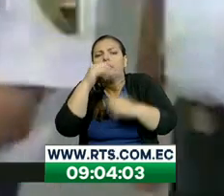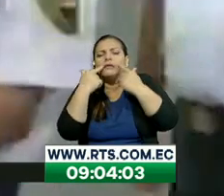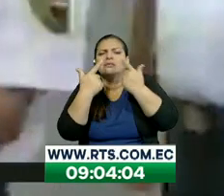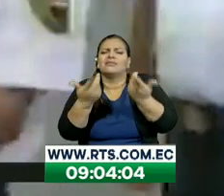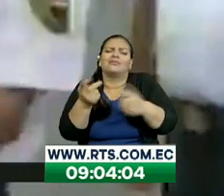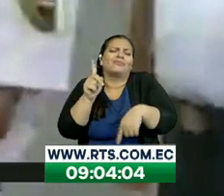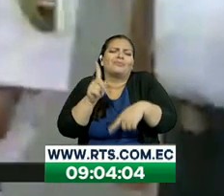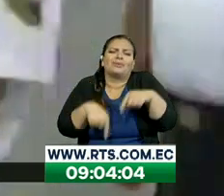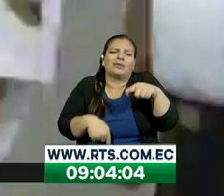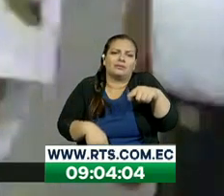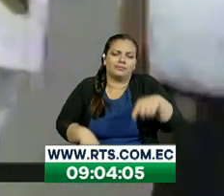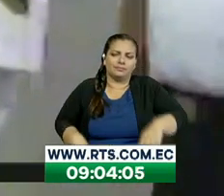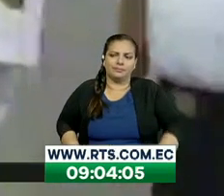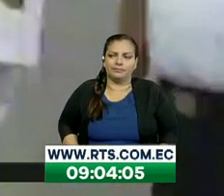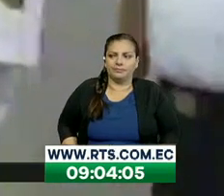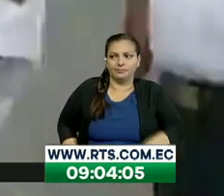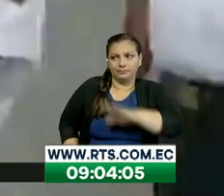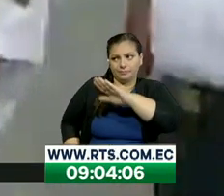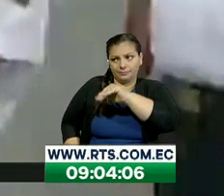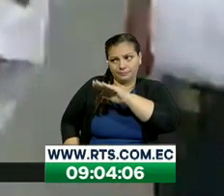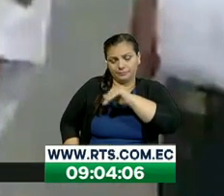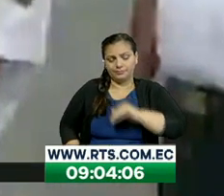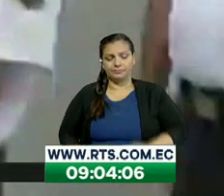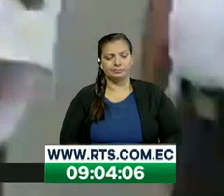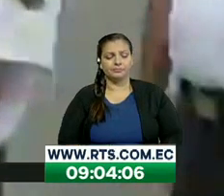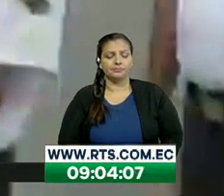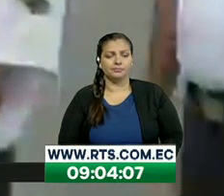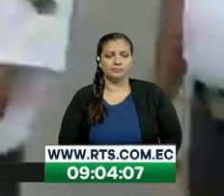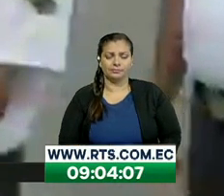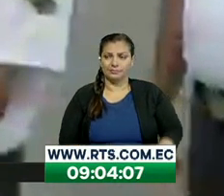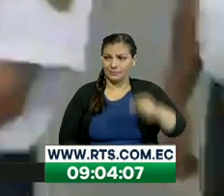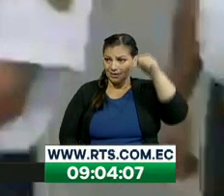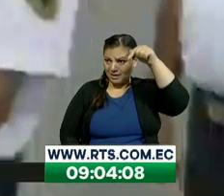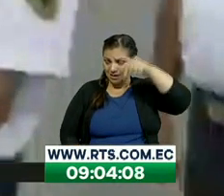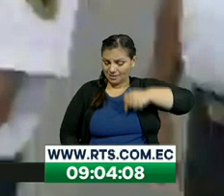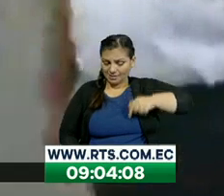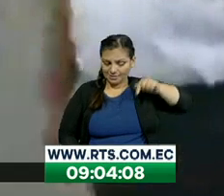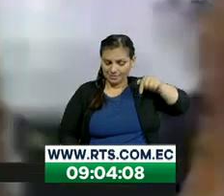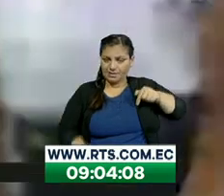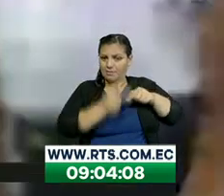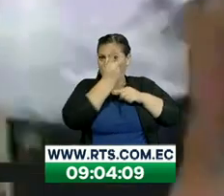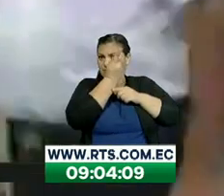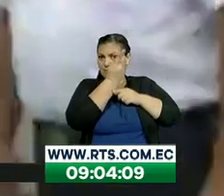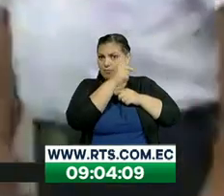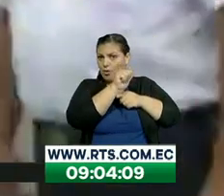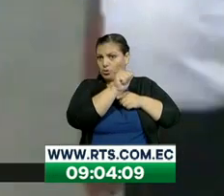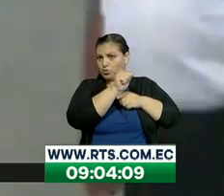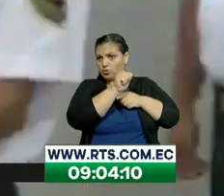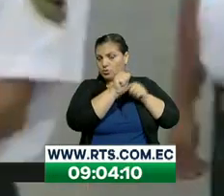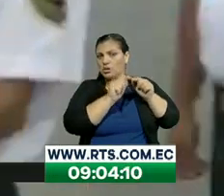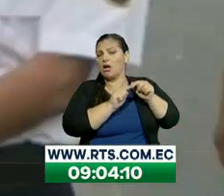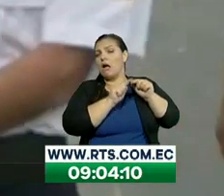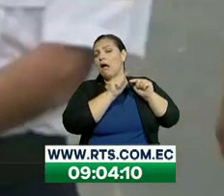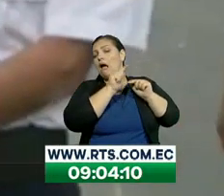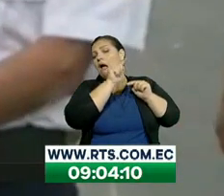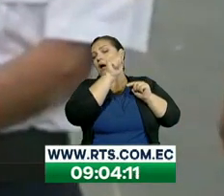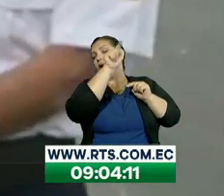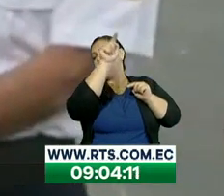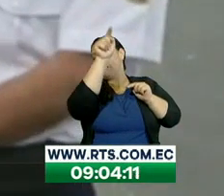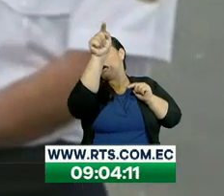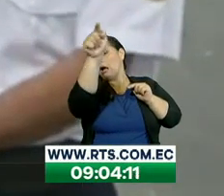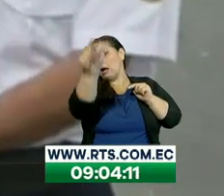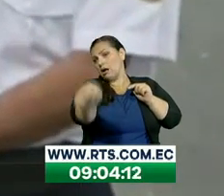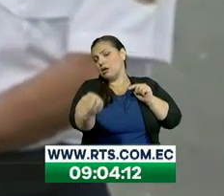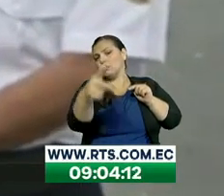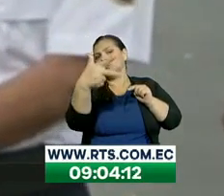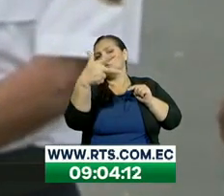Pasano Chongón, cerca del peaje, existen 16 kilómetros, pero solamente tres pasos peatonales. ¿Se abastecen estas estructuras o